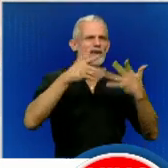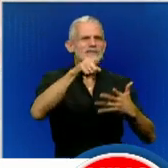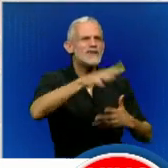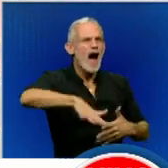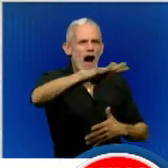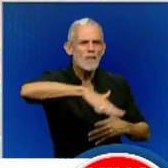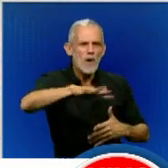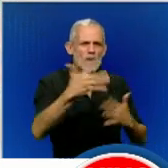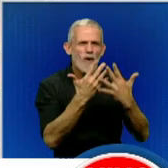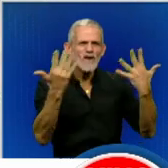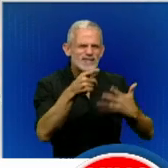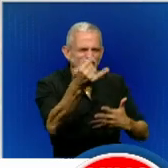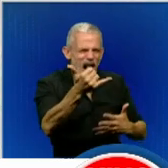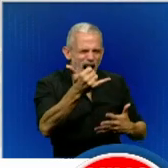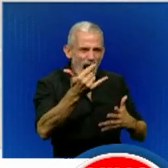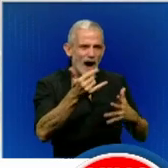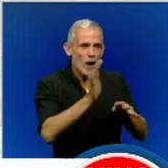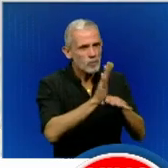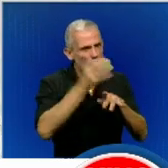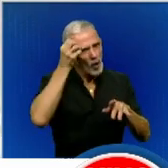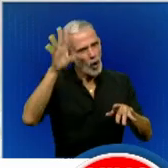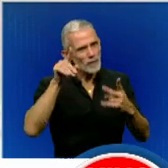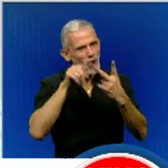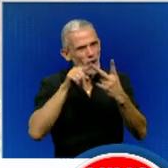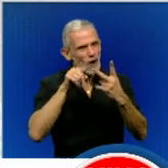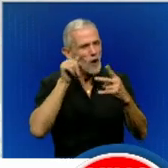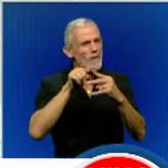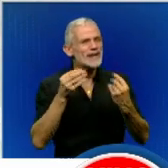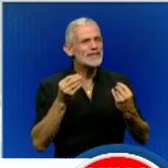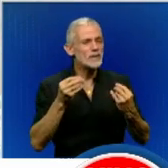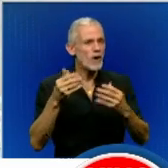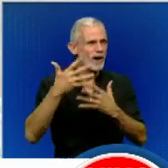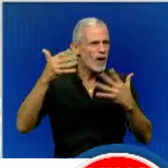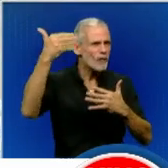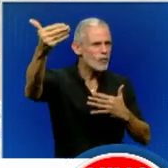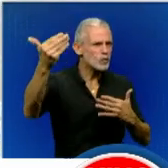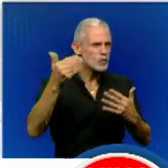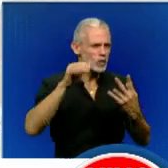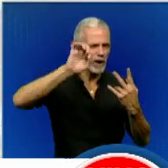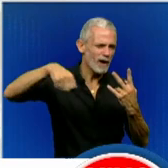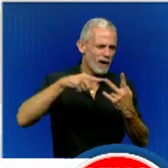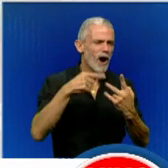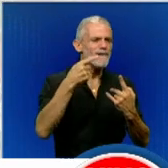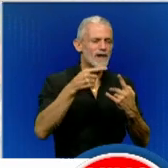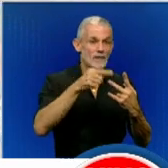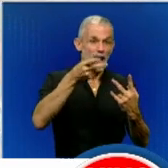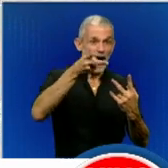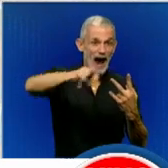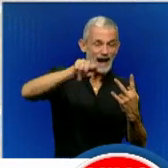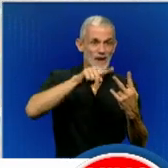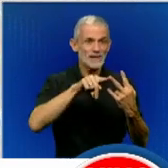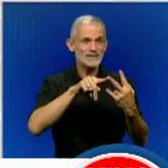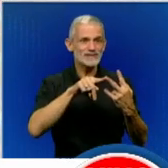pueblo para no olvidar al o el objetivo de labrar su grandeza futura muchos otros